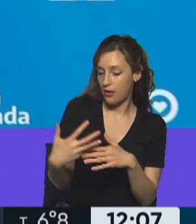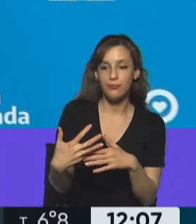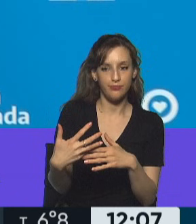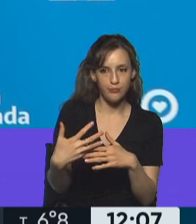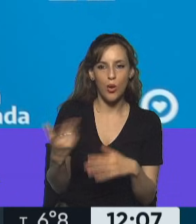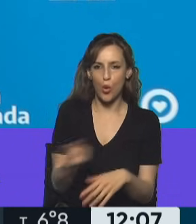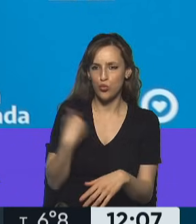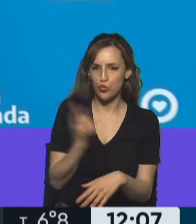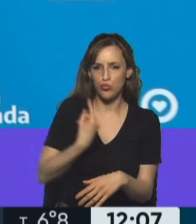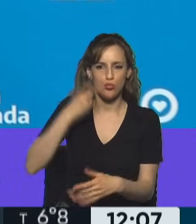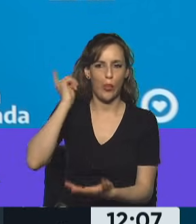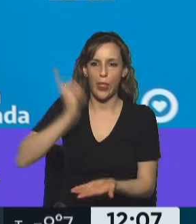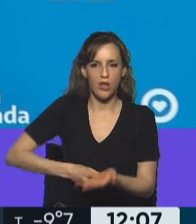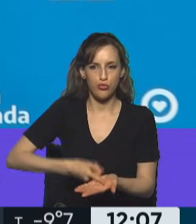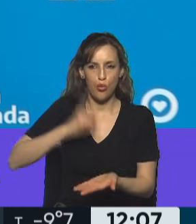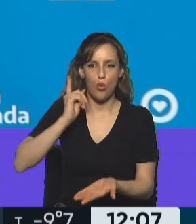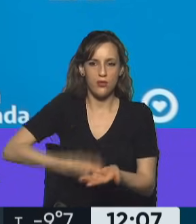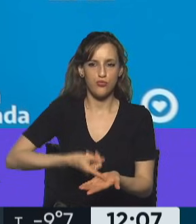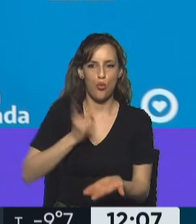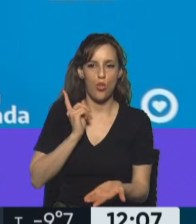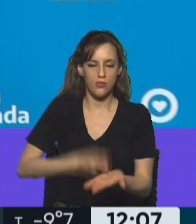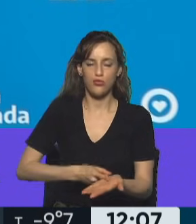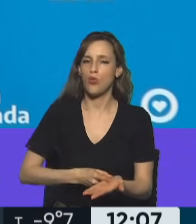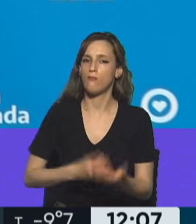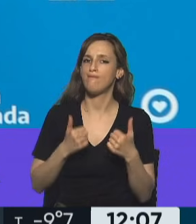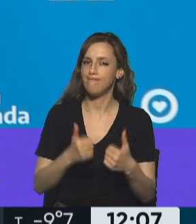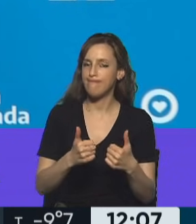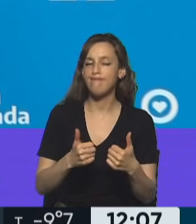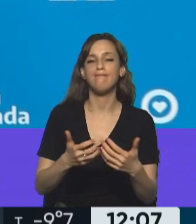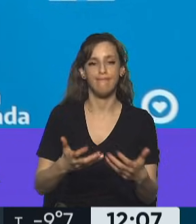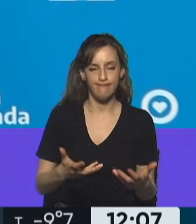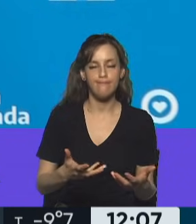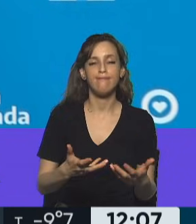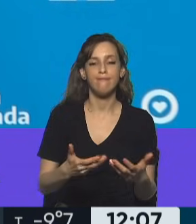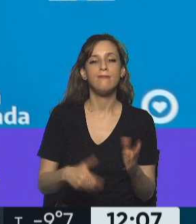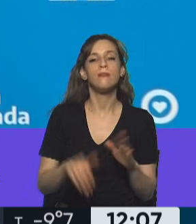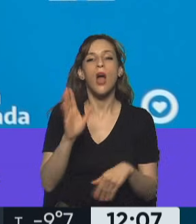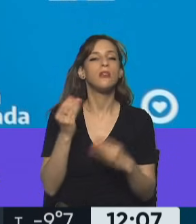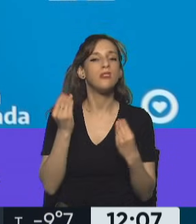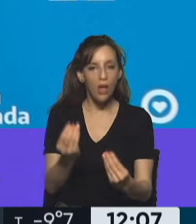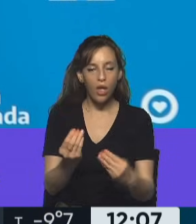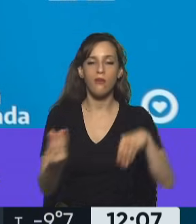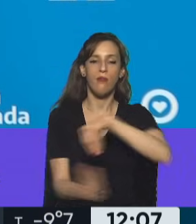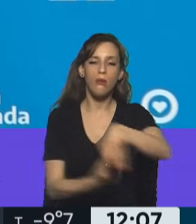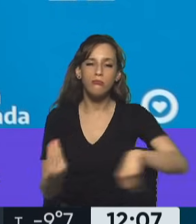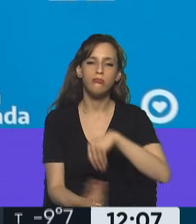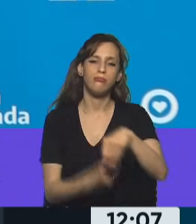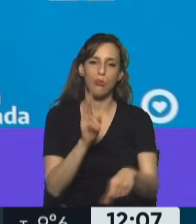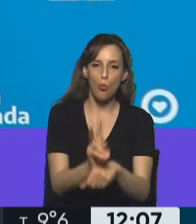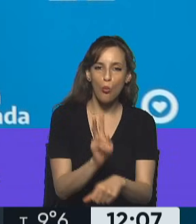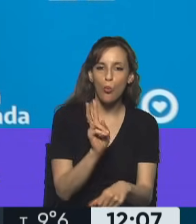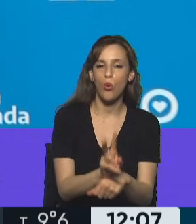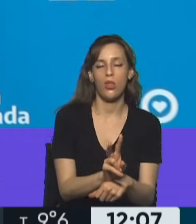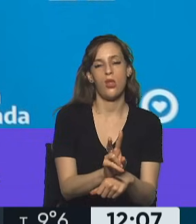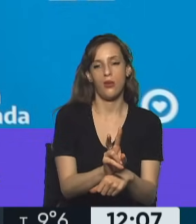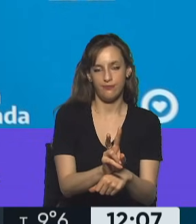de medidas desde el gobierno que ayudan a fortalecer la principal preocupación del gobierno, que tiene que ver con cuidar a las familias, y dentro de cuidar a las familias,